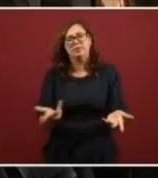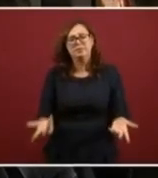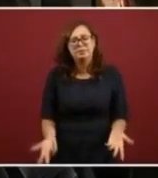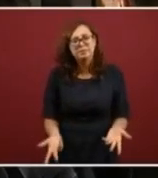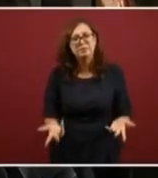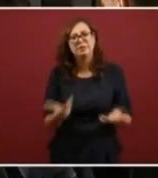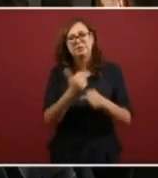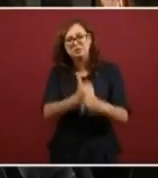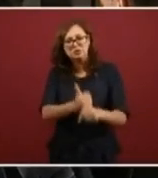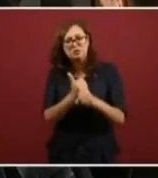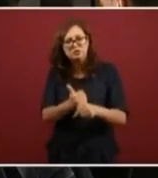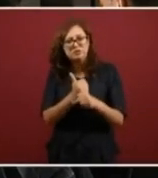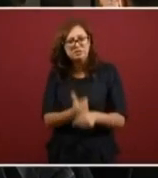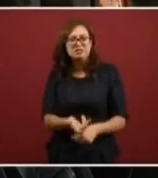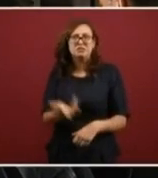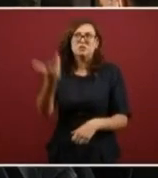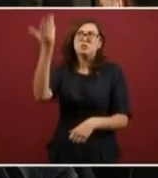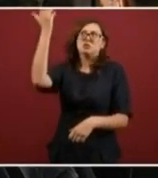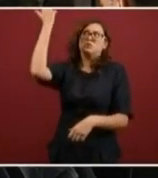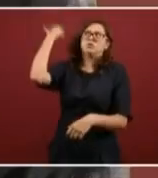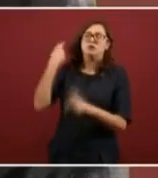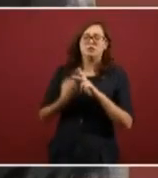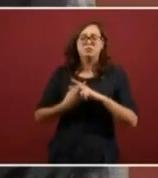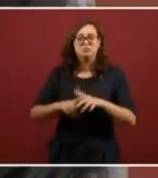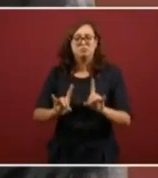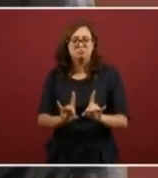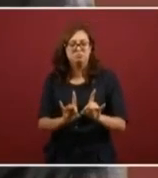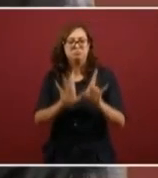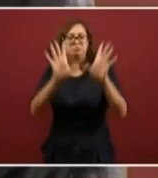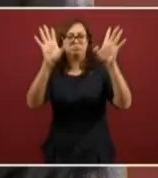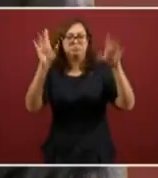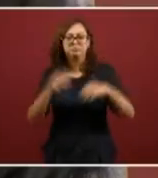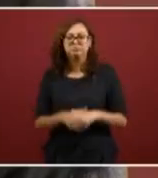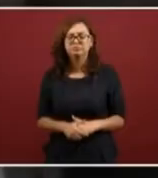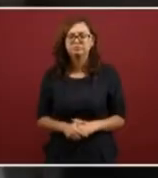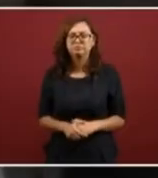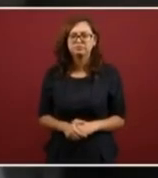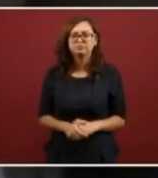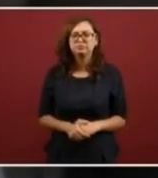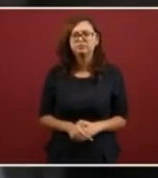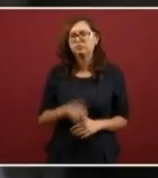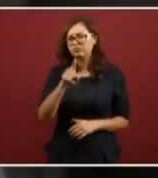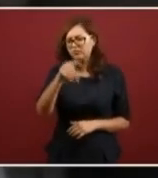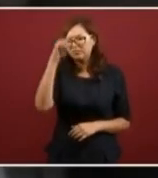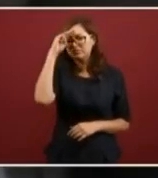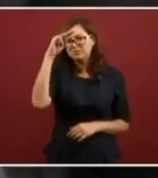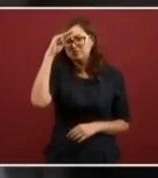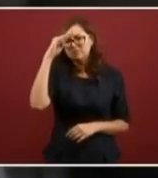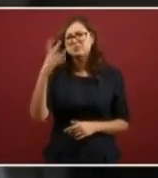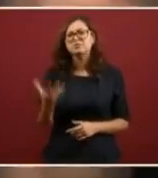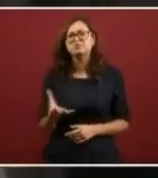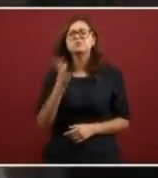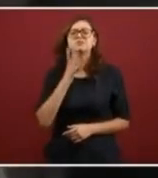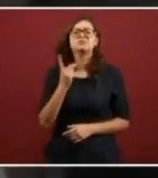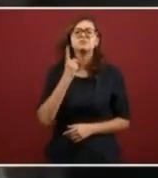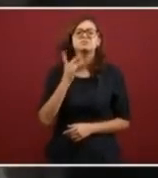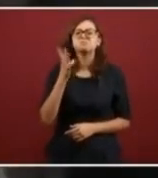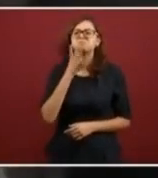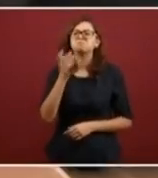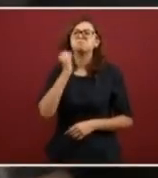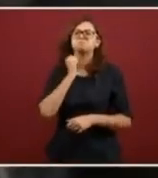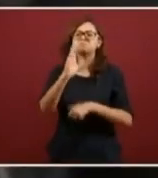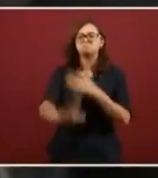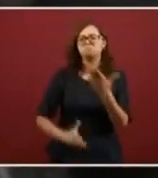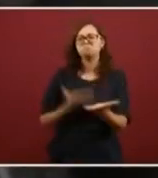se está padeciendo de eso. ¿Usted piensa que en el Congreso Federal entonces eso no va a pasar? Digamos de que si haya una propuesta